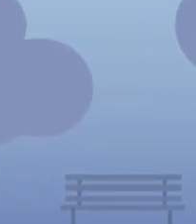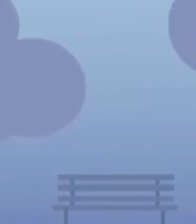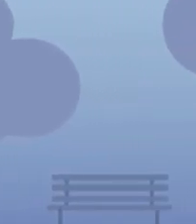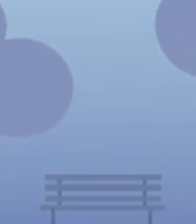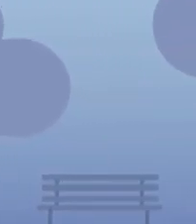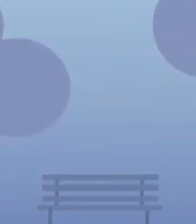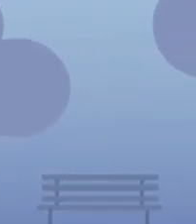i